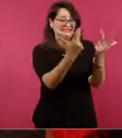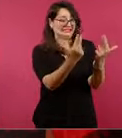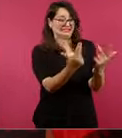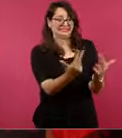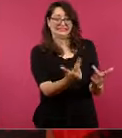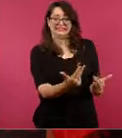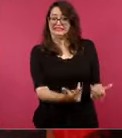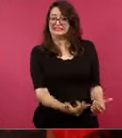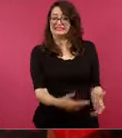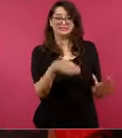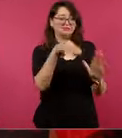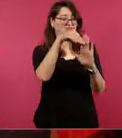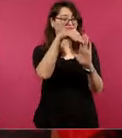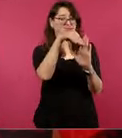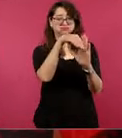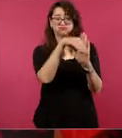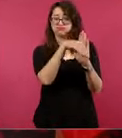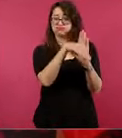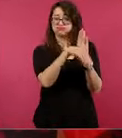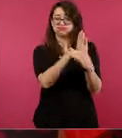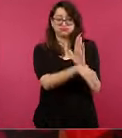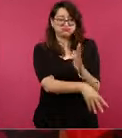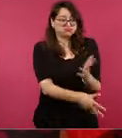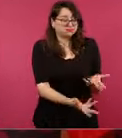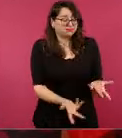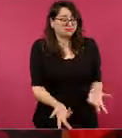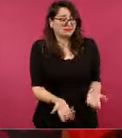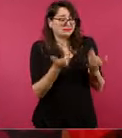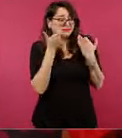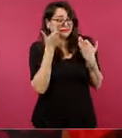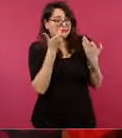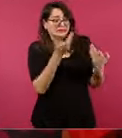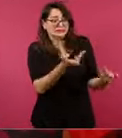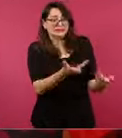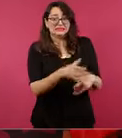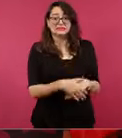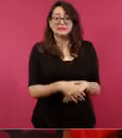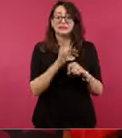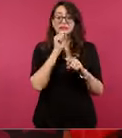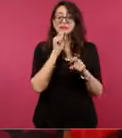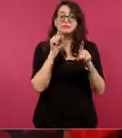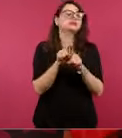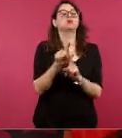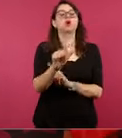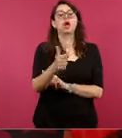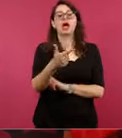en decadencia. Aguilar Camín, lo mismo, con insultos